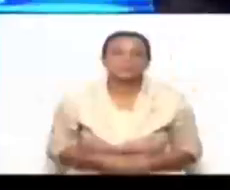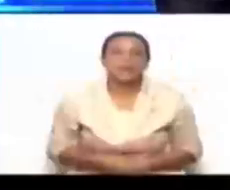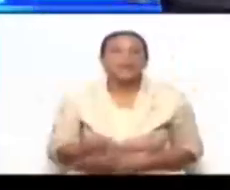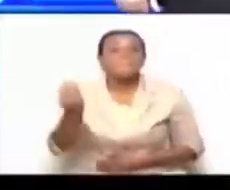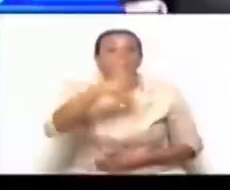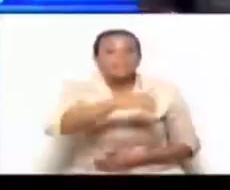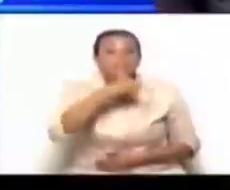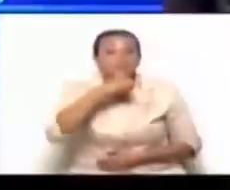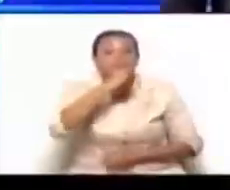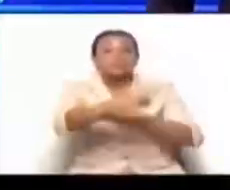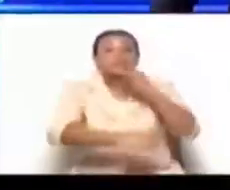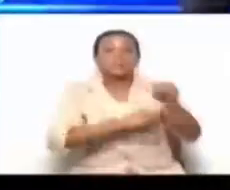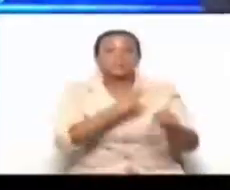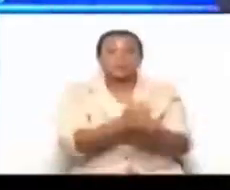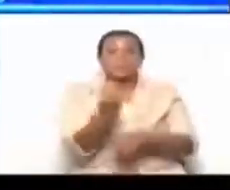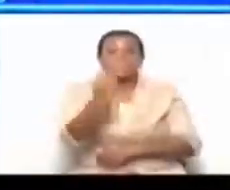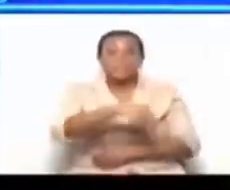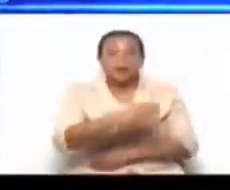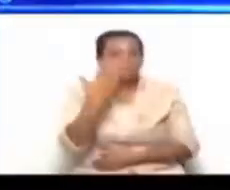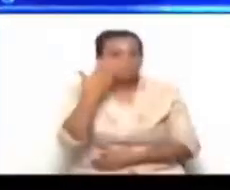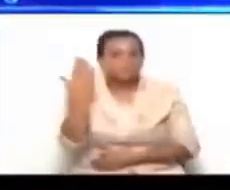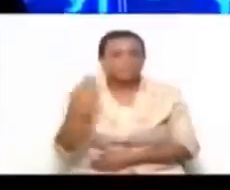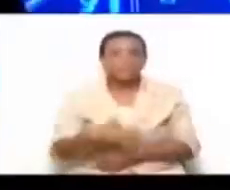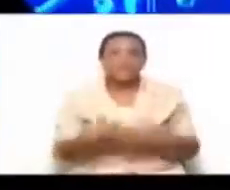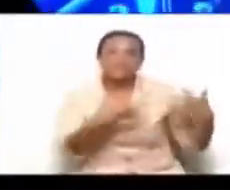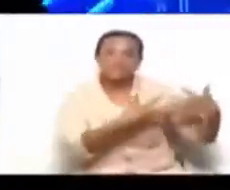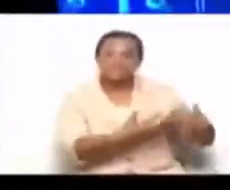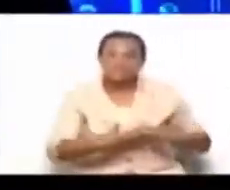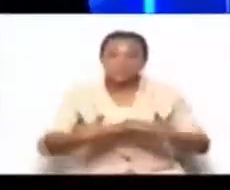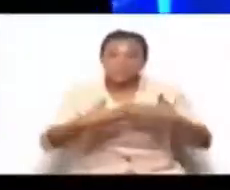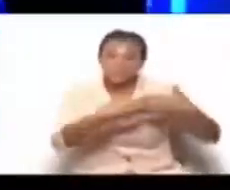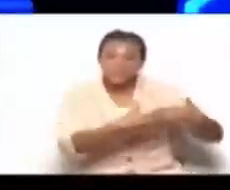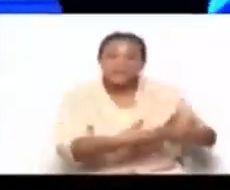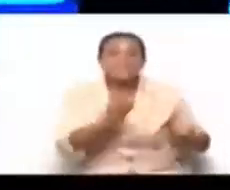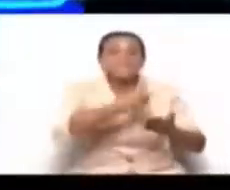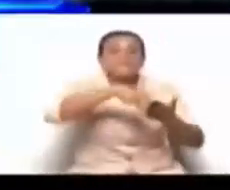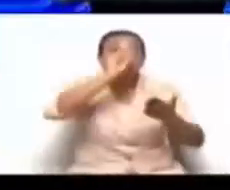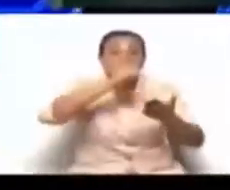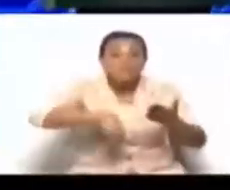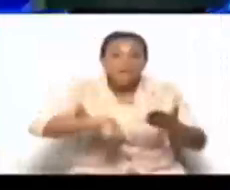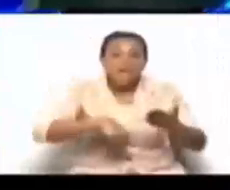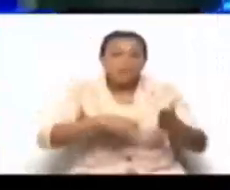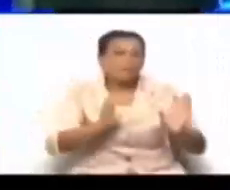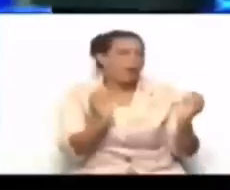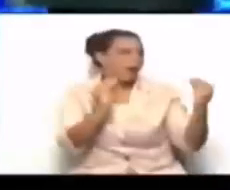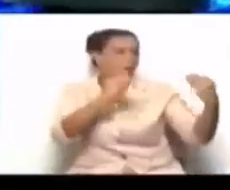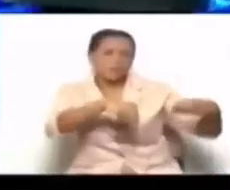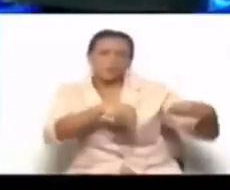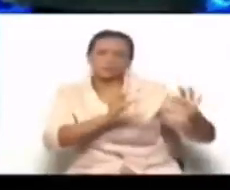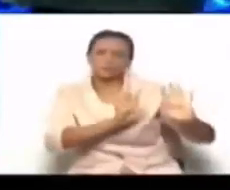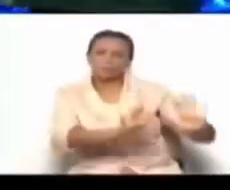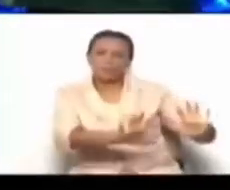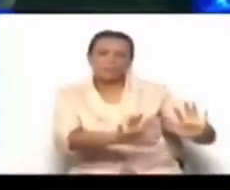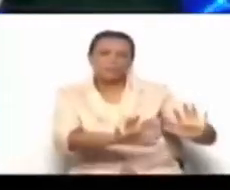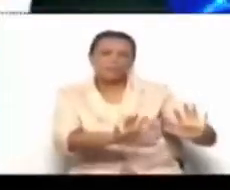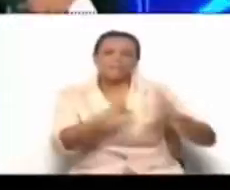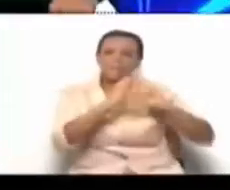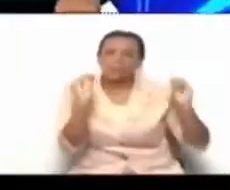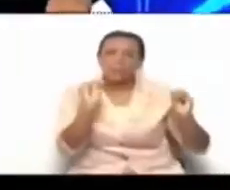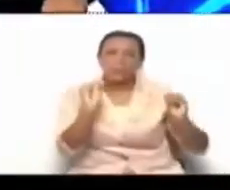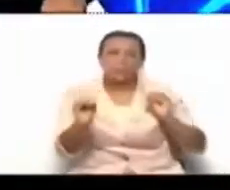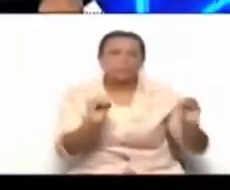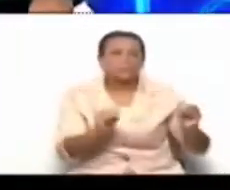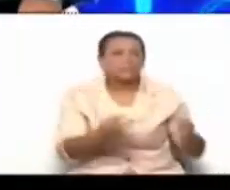noticia internacional. ¿Qué más tenemos por aquí? Bueno, Estados Unidos firma desestimación definitiva de todos